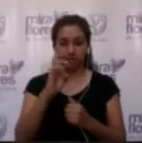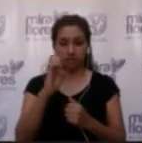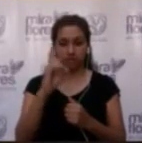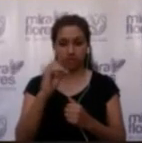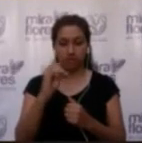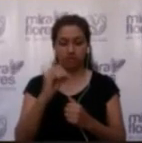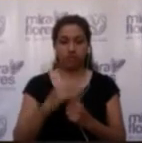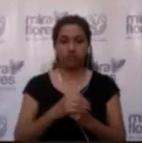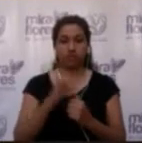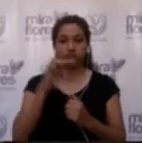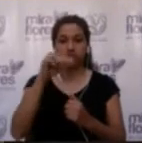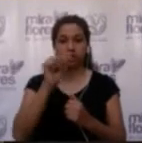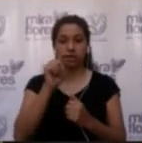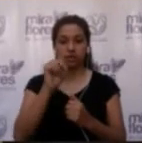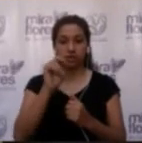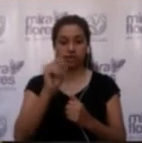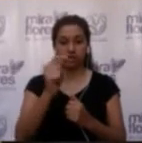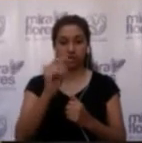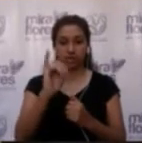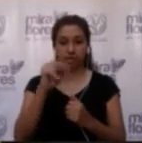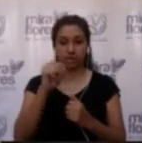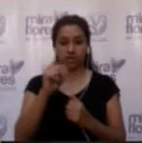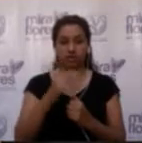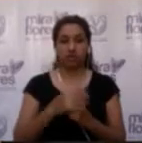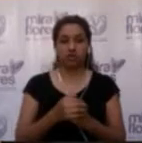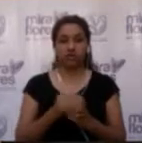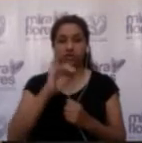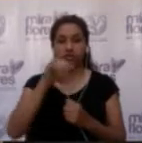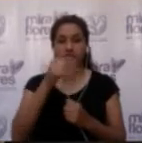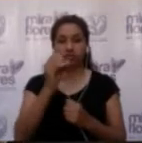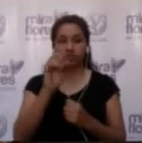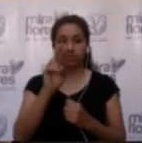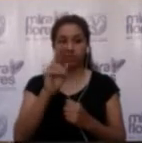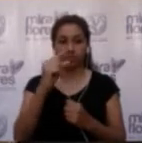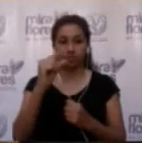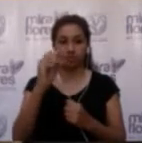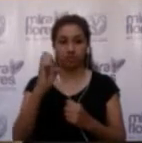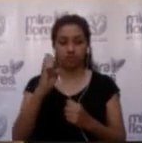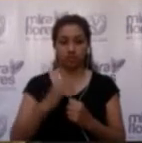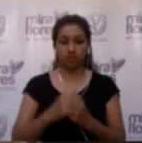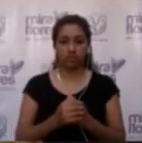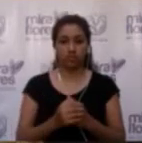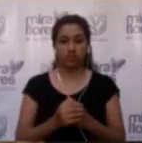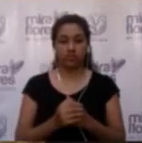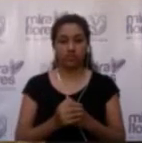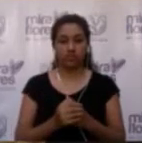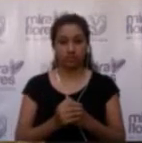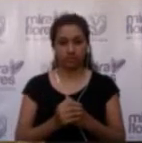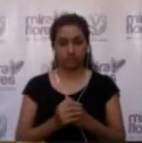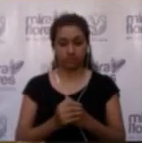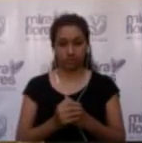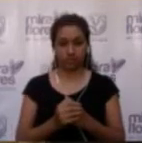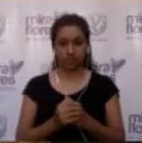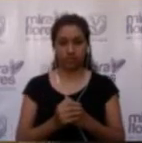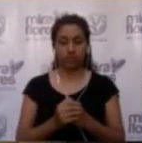Martín Bustamante Castro. Señor Jorge Augusto de Albertis González del Riego.